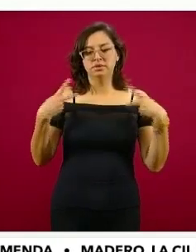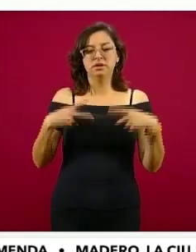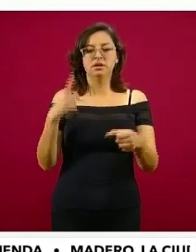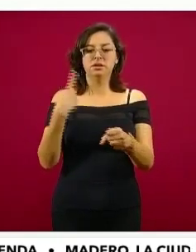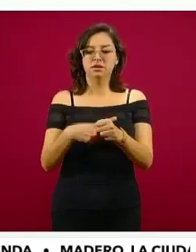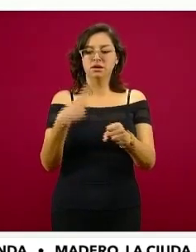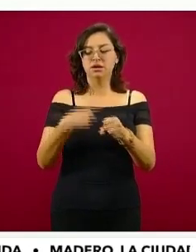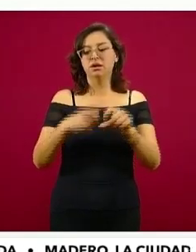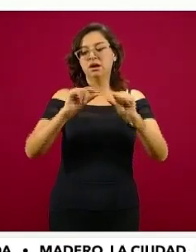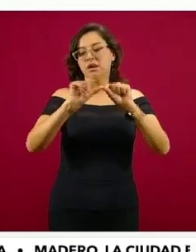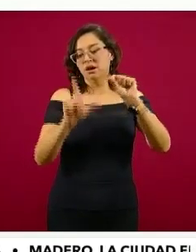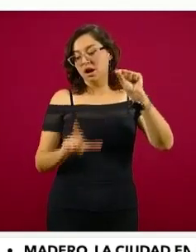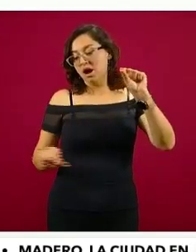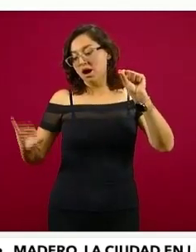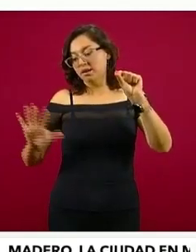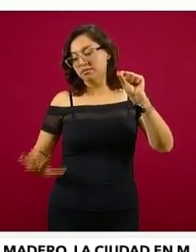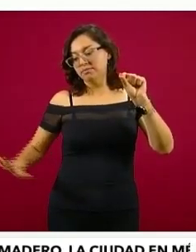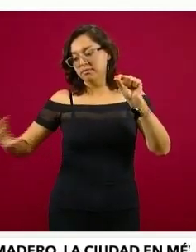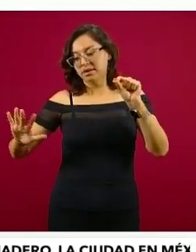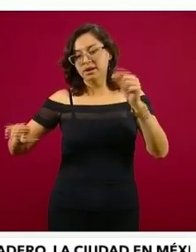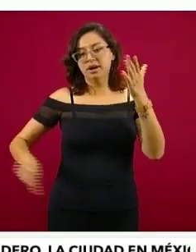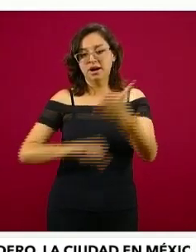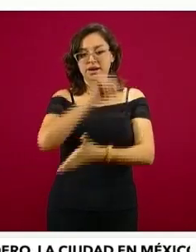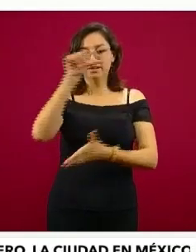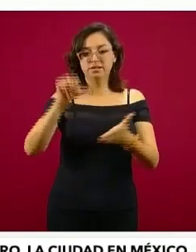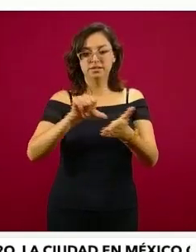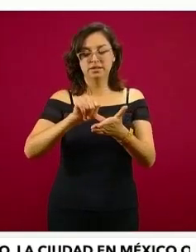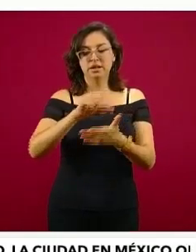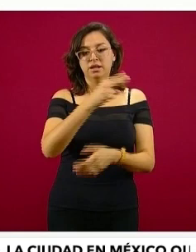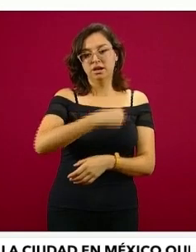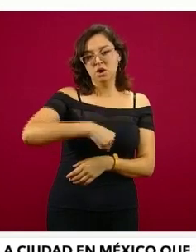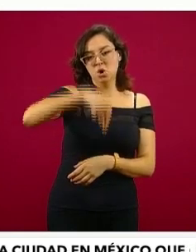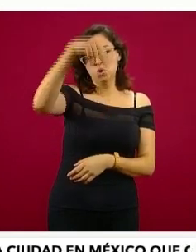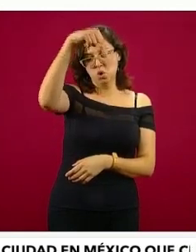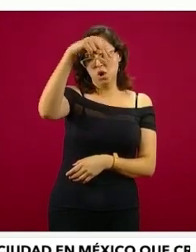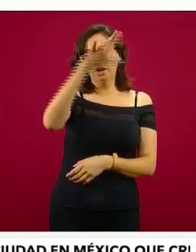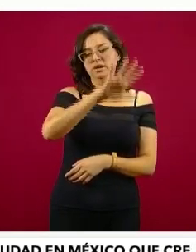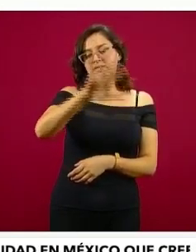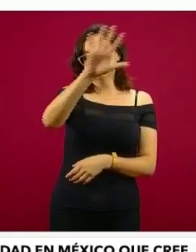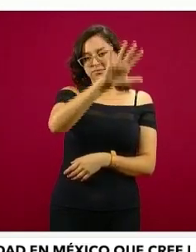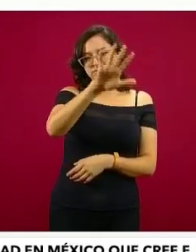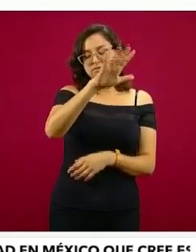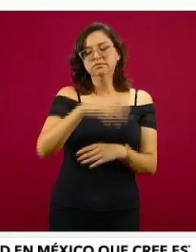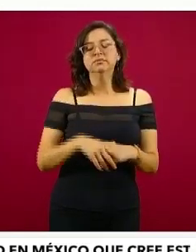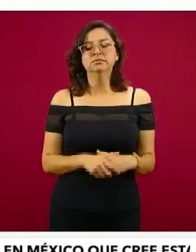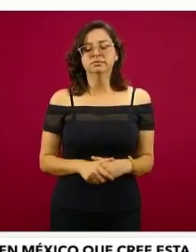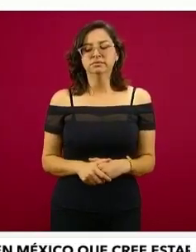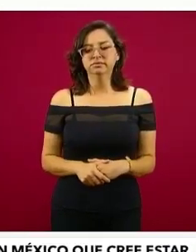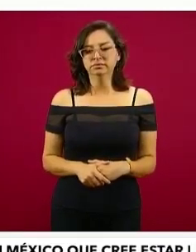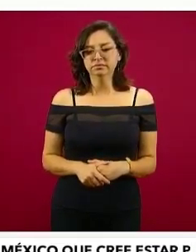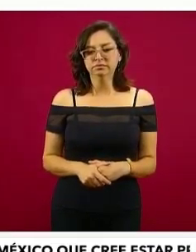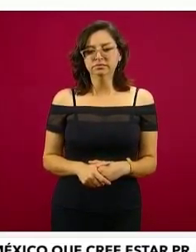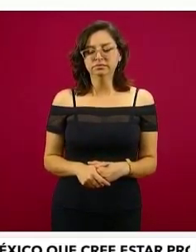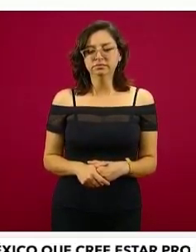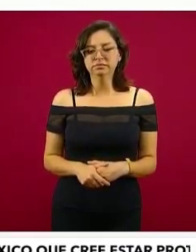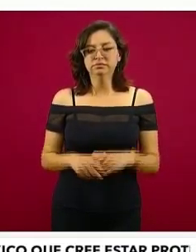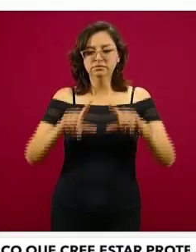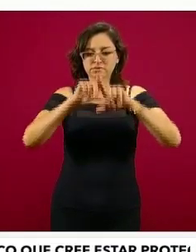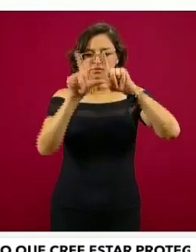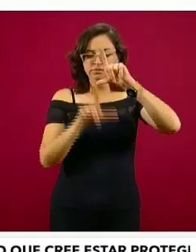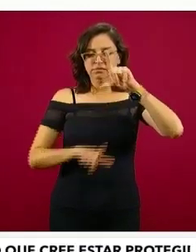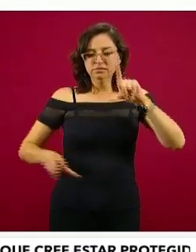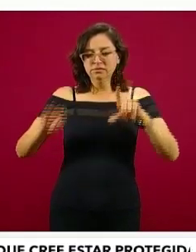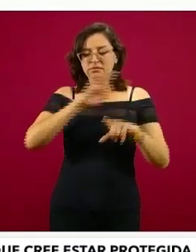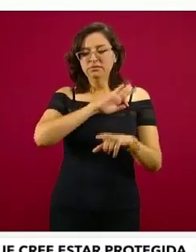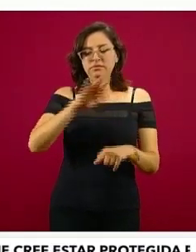península, en el centro del país, y las que se encuentran en el noroeste específicamente del territorio. Sin